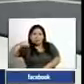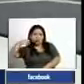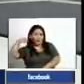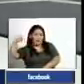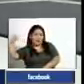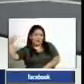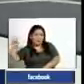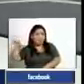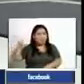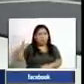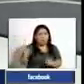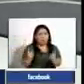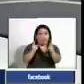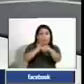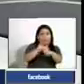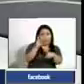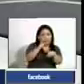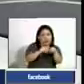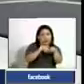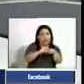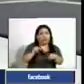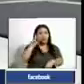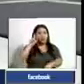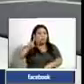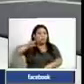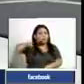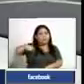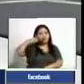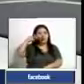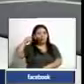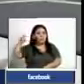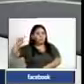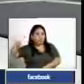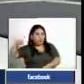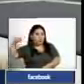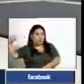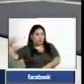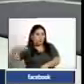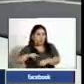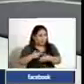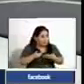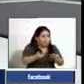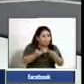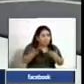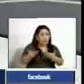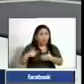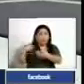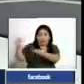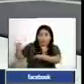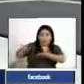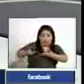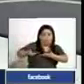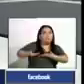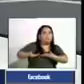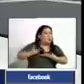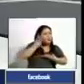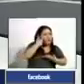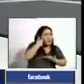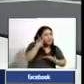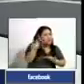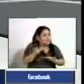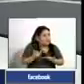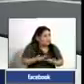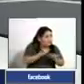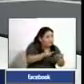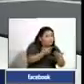es $1.5 millones aproximadamente, solamente en ayuda humanitaria. La Conred se encarga de recibirlo y luego redireccionarlo